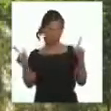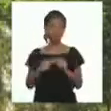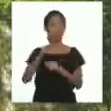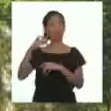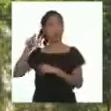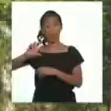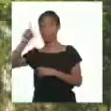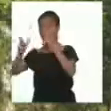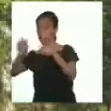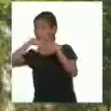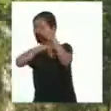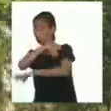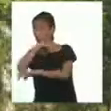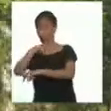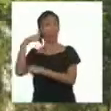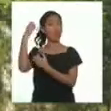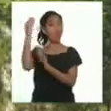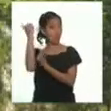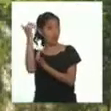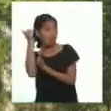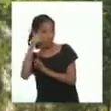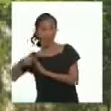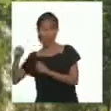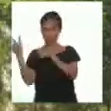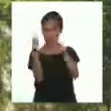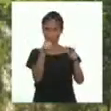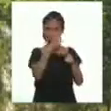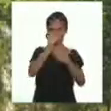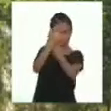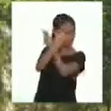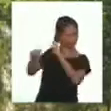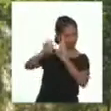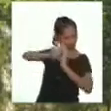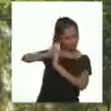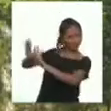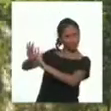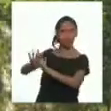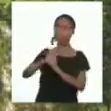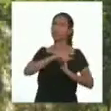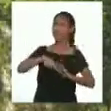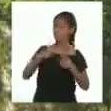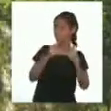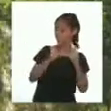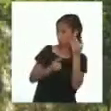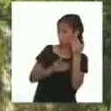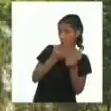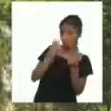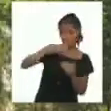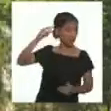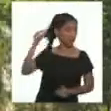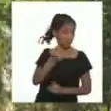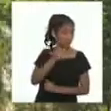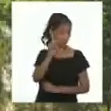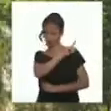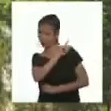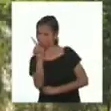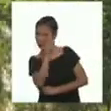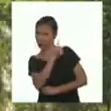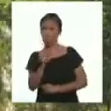dominio español después de casi 300 años. Pero este proceso no fue de